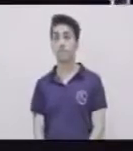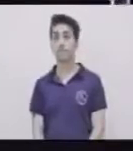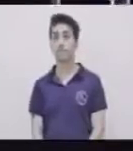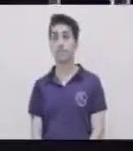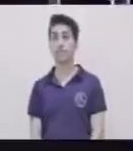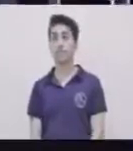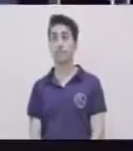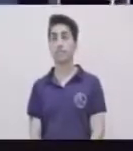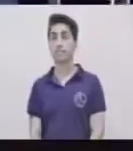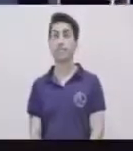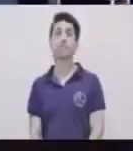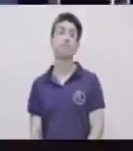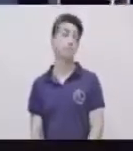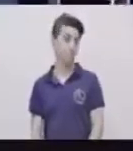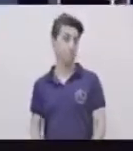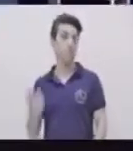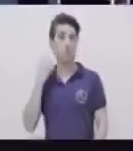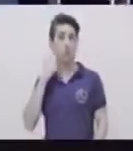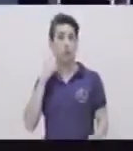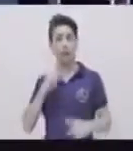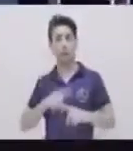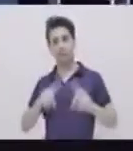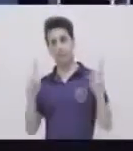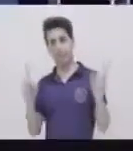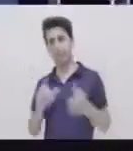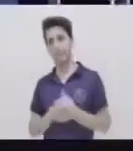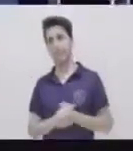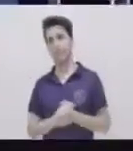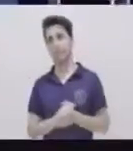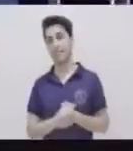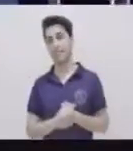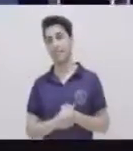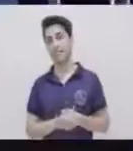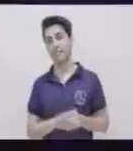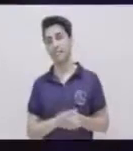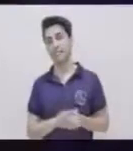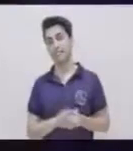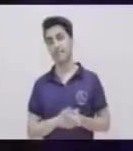y por otro, esto que se recuerdan como dijimos que se llama